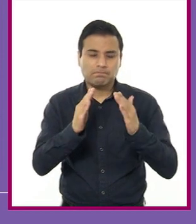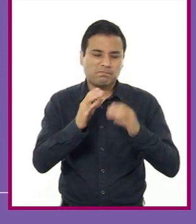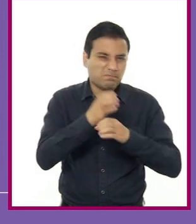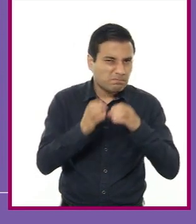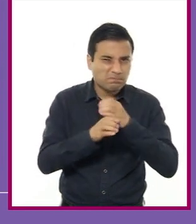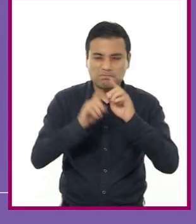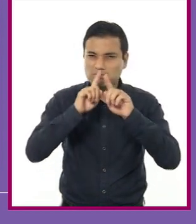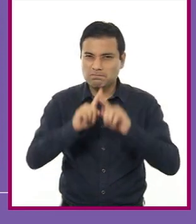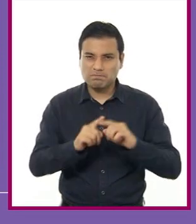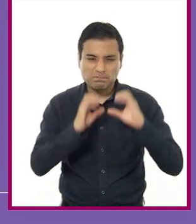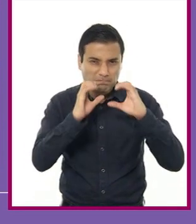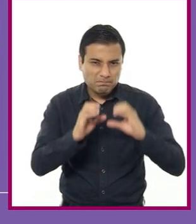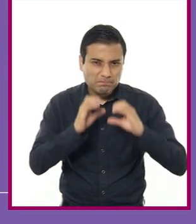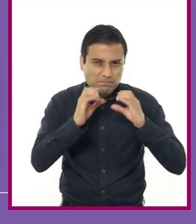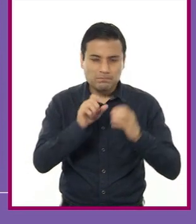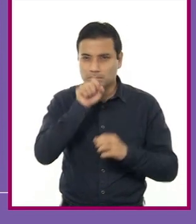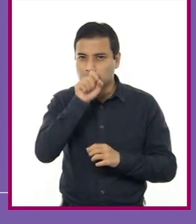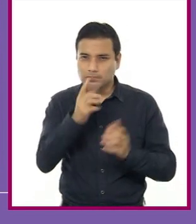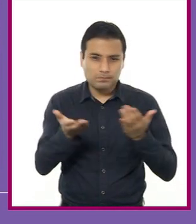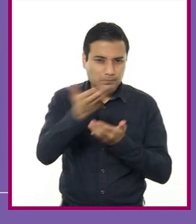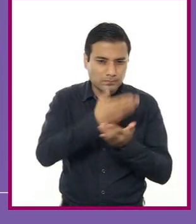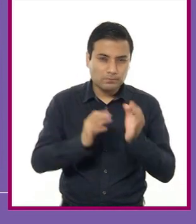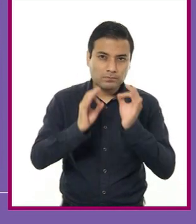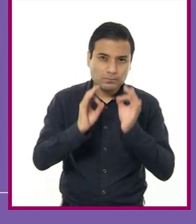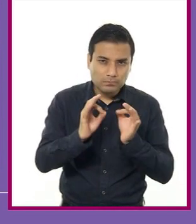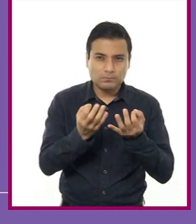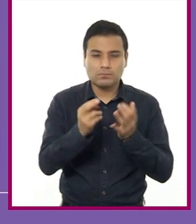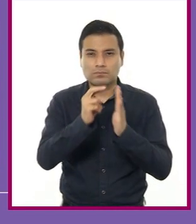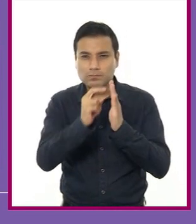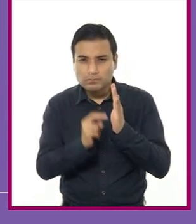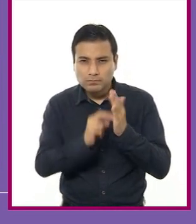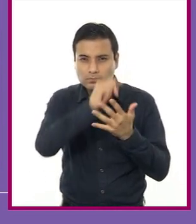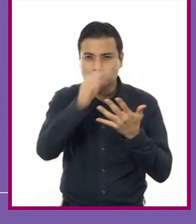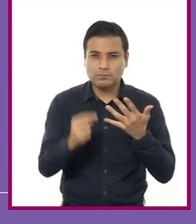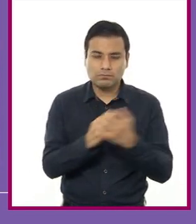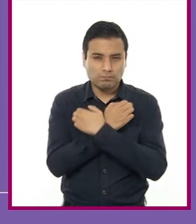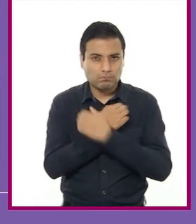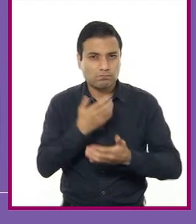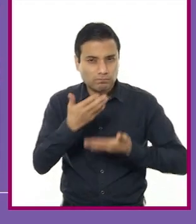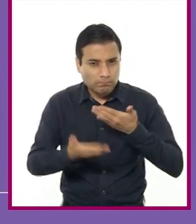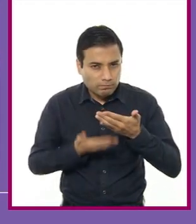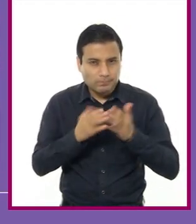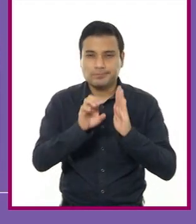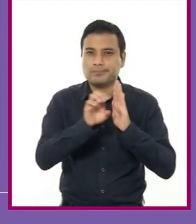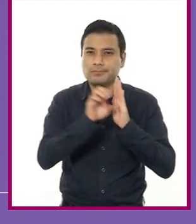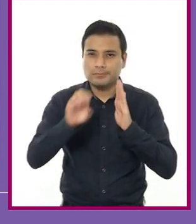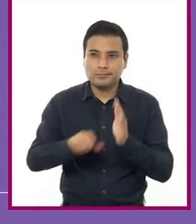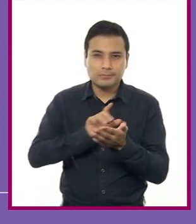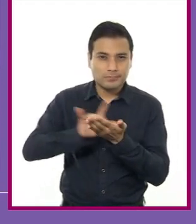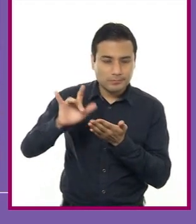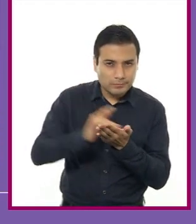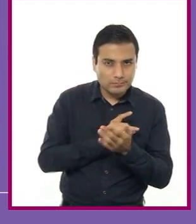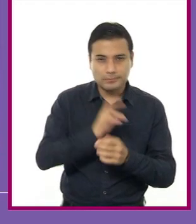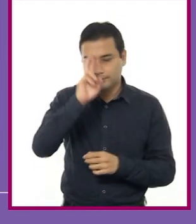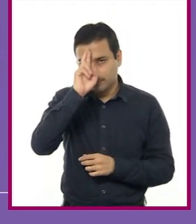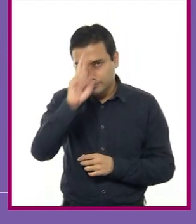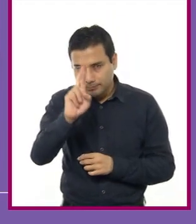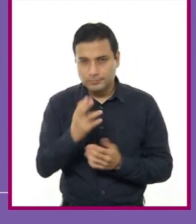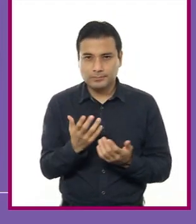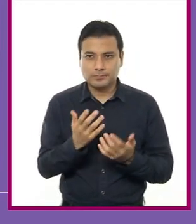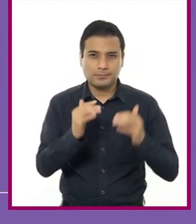vida de la sociedad, fomentar los valores y los principios éticos que la componen, como la solidaridad, el respeto,